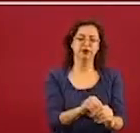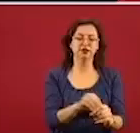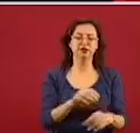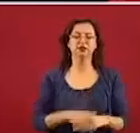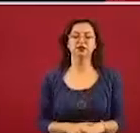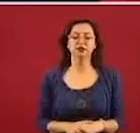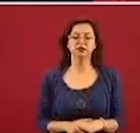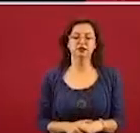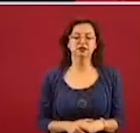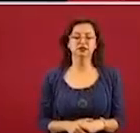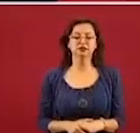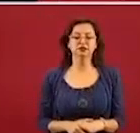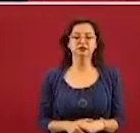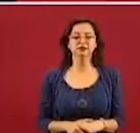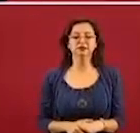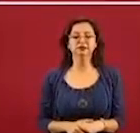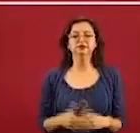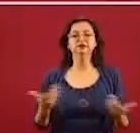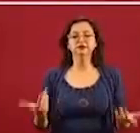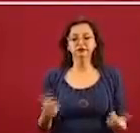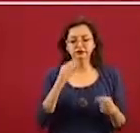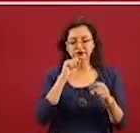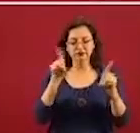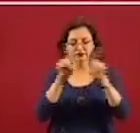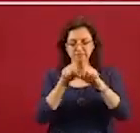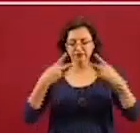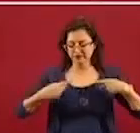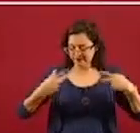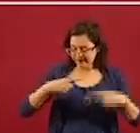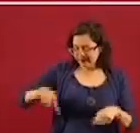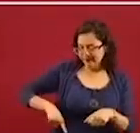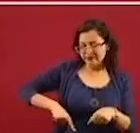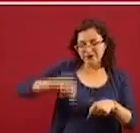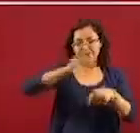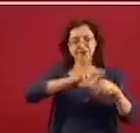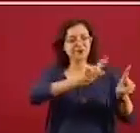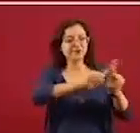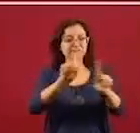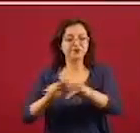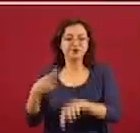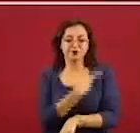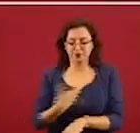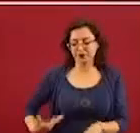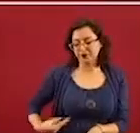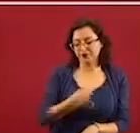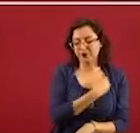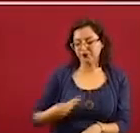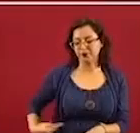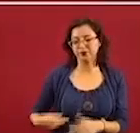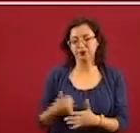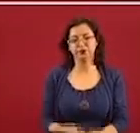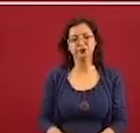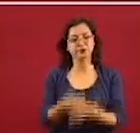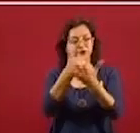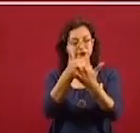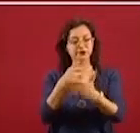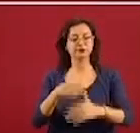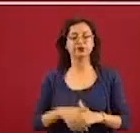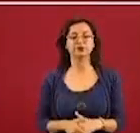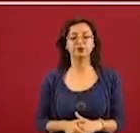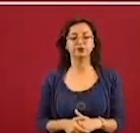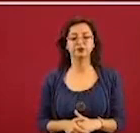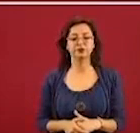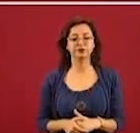Pero nos están ayudando algunos gobernadores, presidentes municipales, y aprovecho